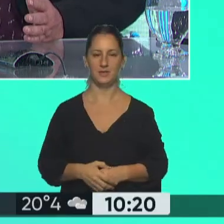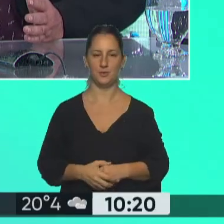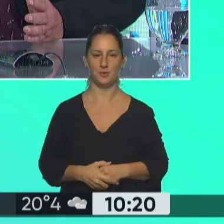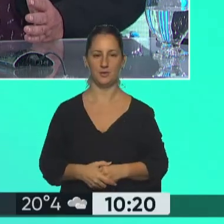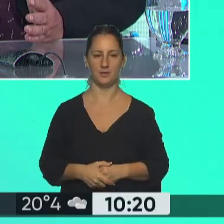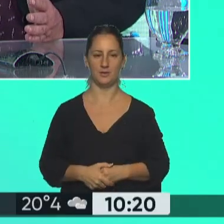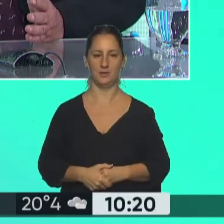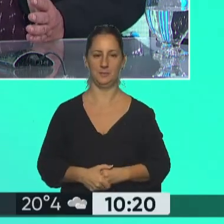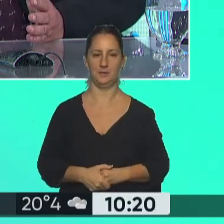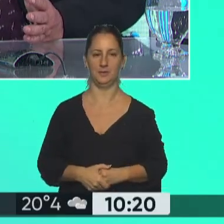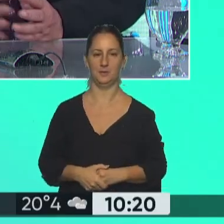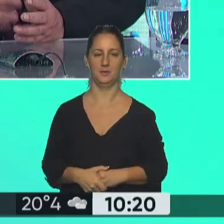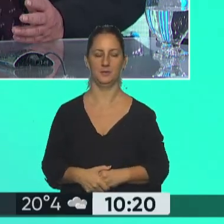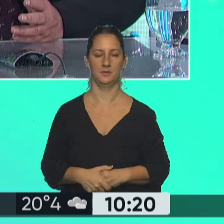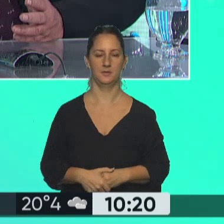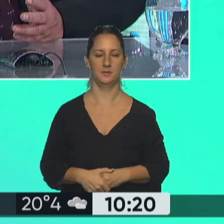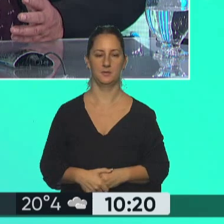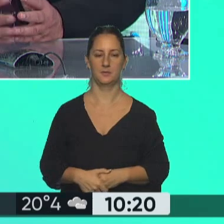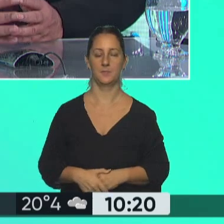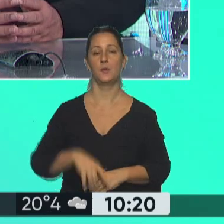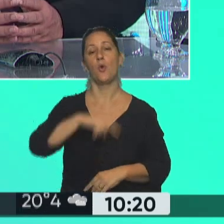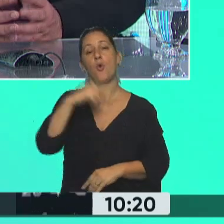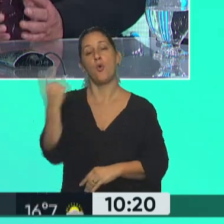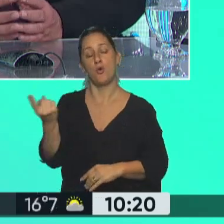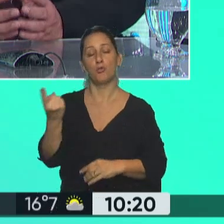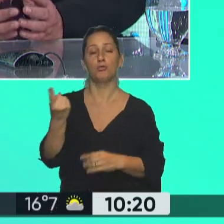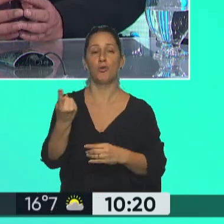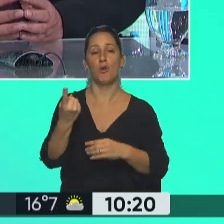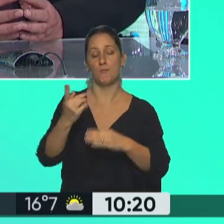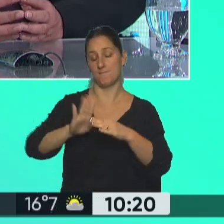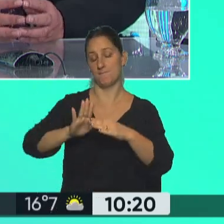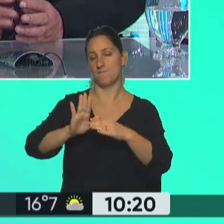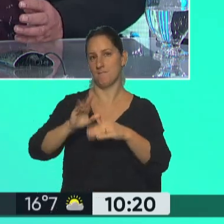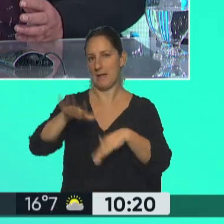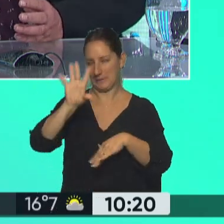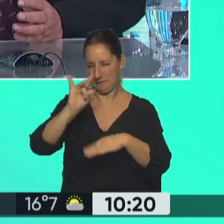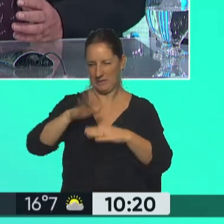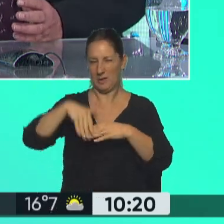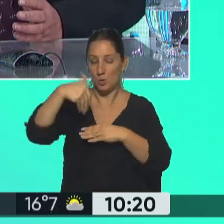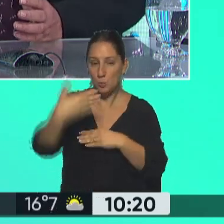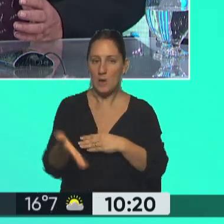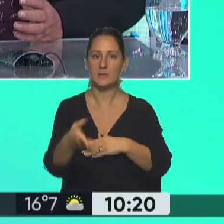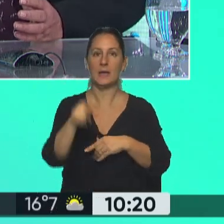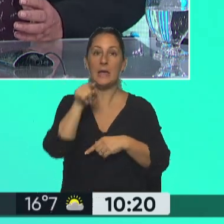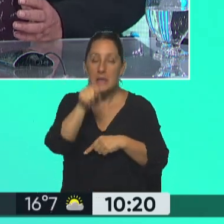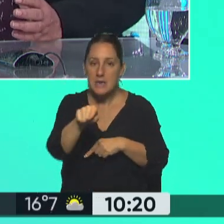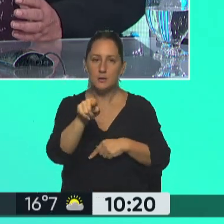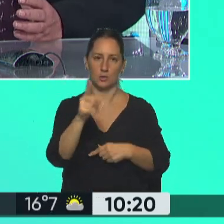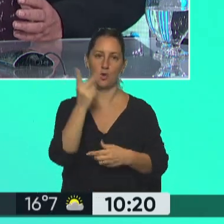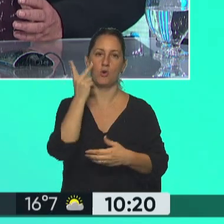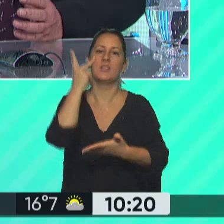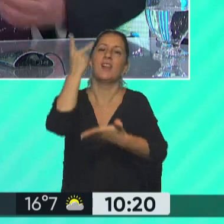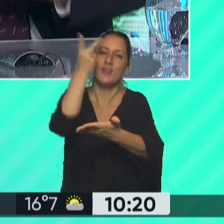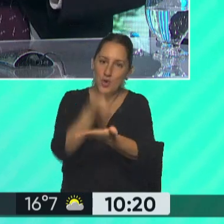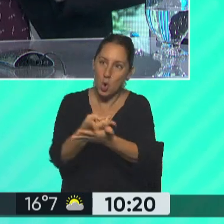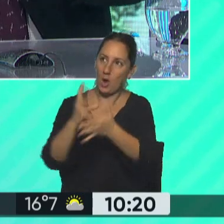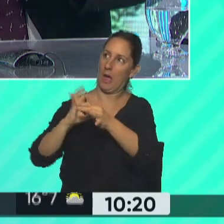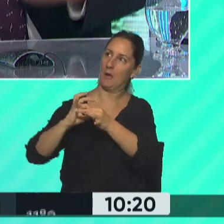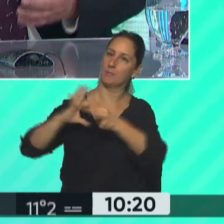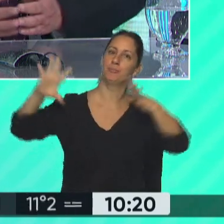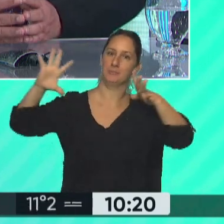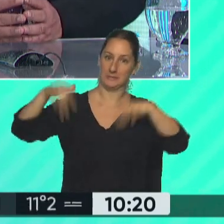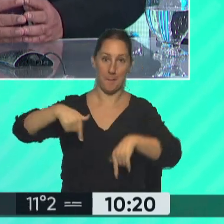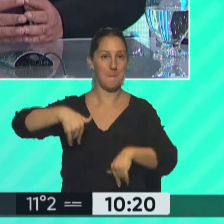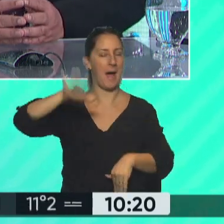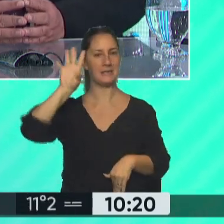hasta la declaración de la independencia y después otra tarea posterior, que fue mucho más difícil, el reconocimiento. de la independencia. Por una cosa Lo más